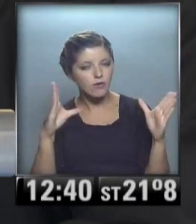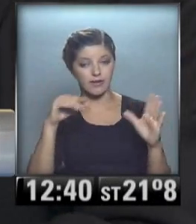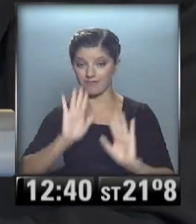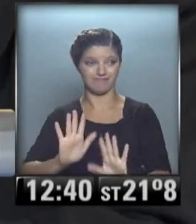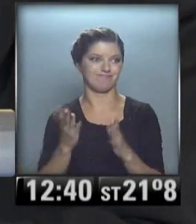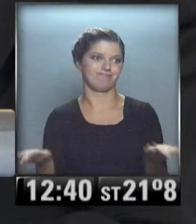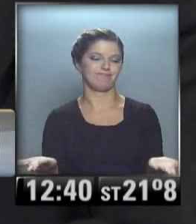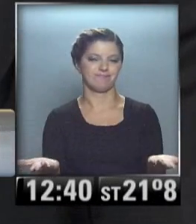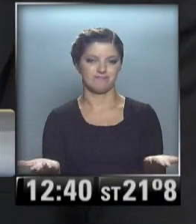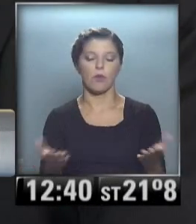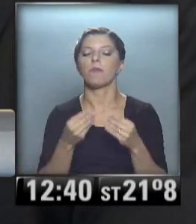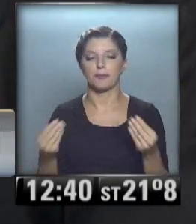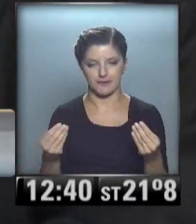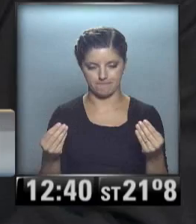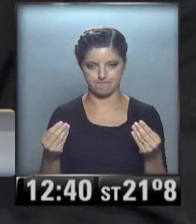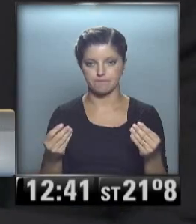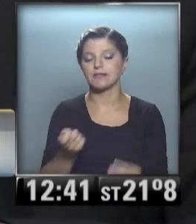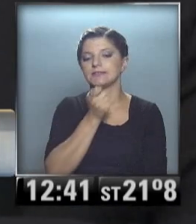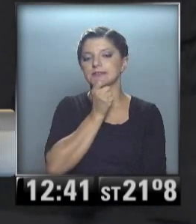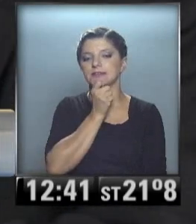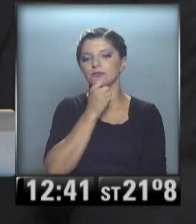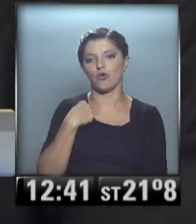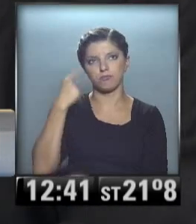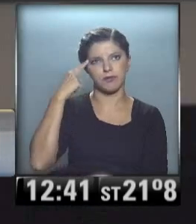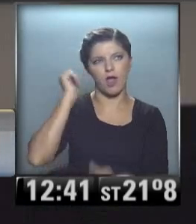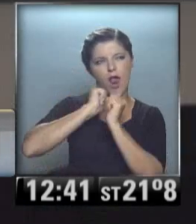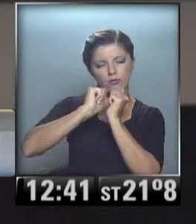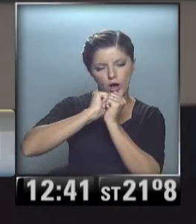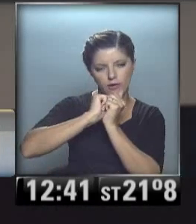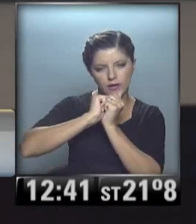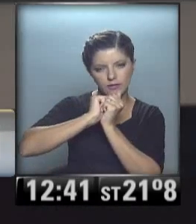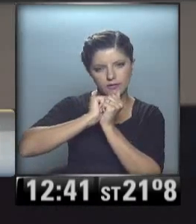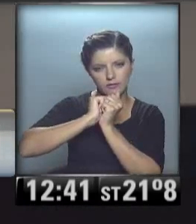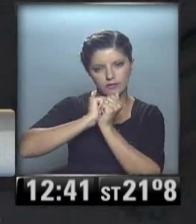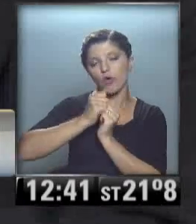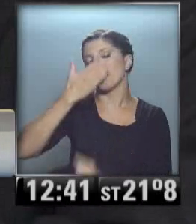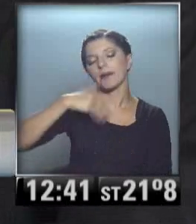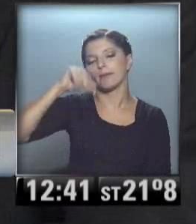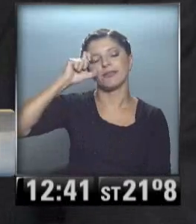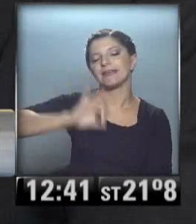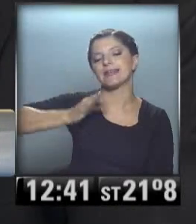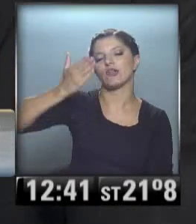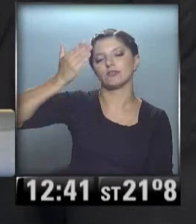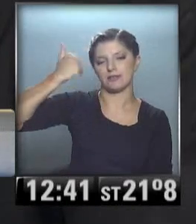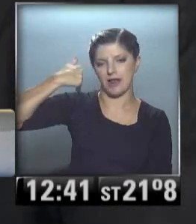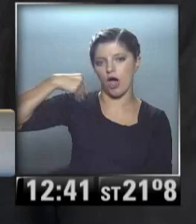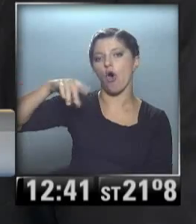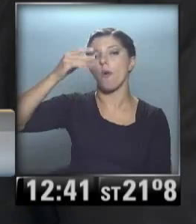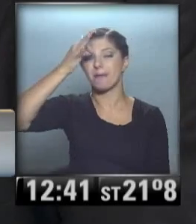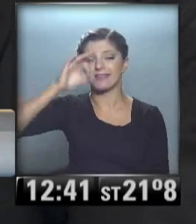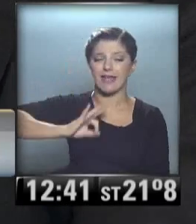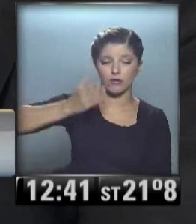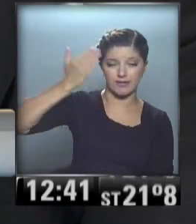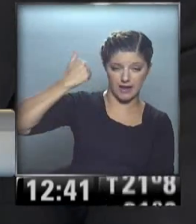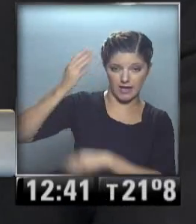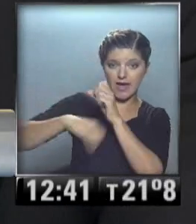así, porque, a ver, digamos, si uno toma históricamente, digamos, o por lo menos las últimas décadas del desarrollo del